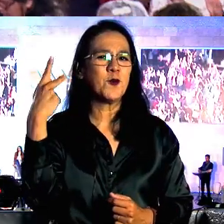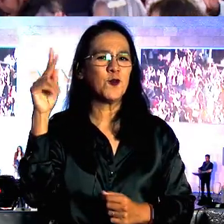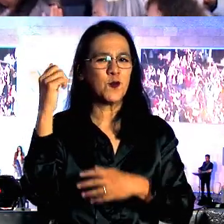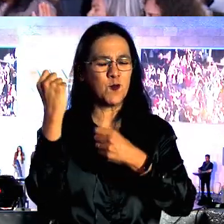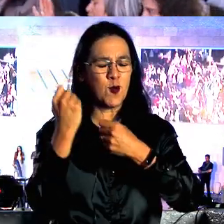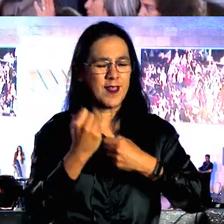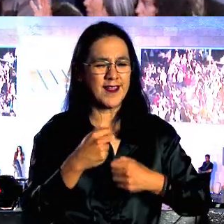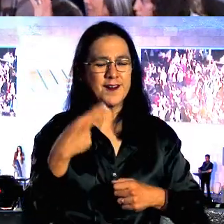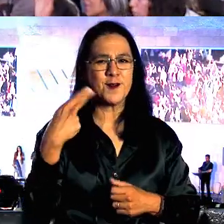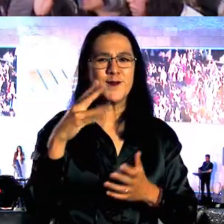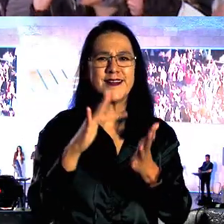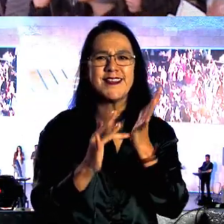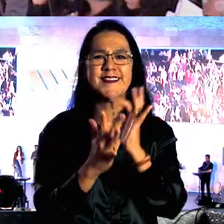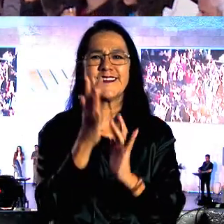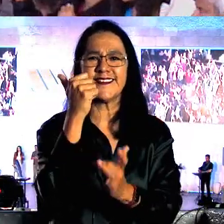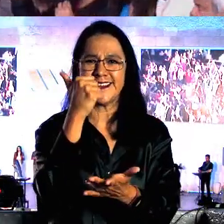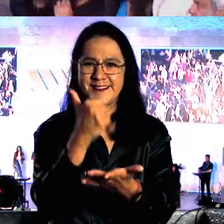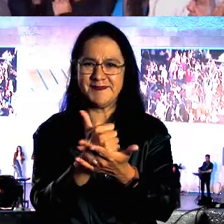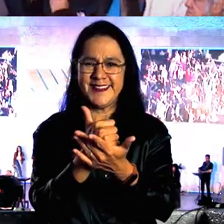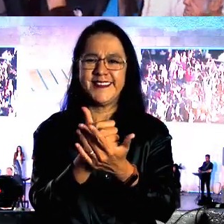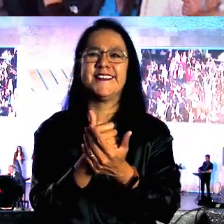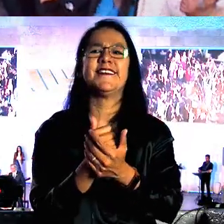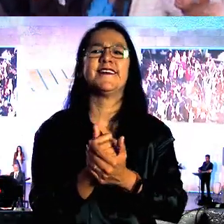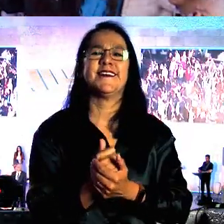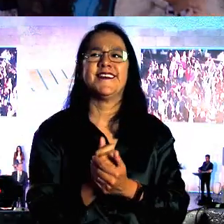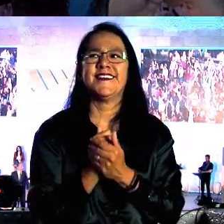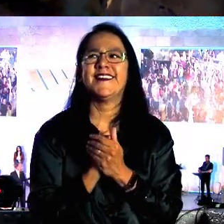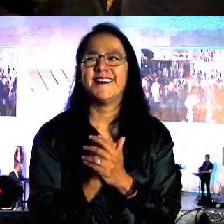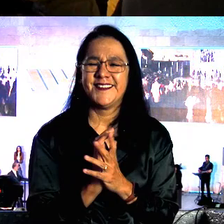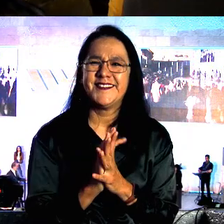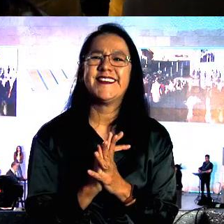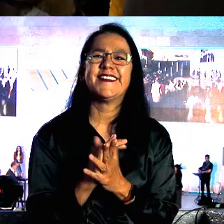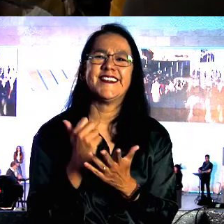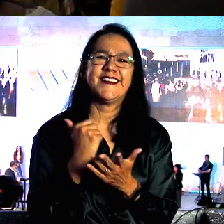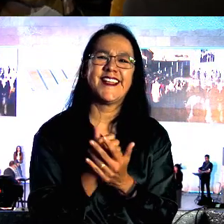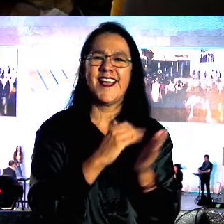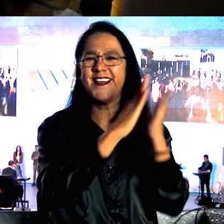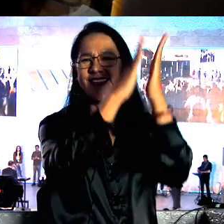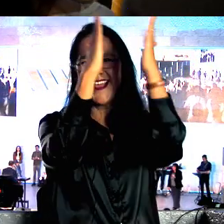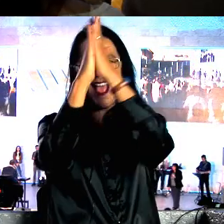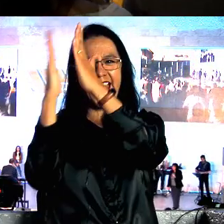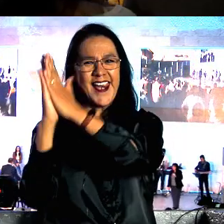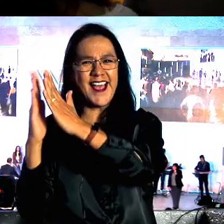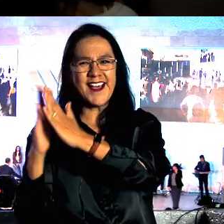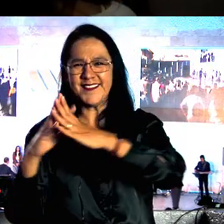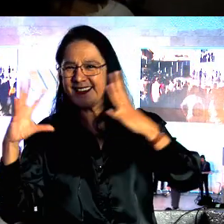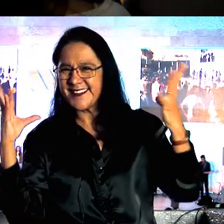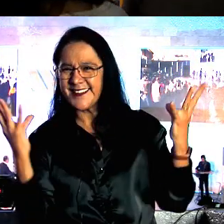Cristo Jesús Amén Amén Alabemos juntos al Señor